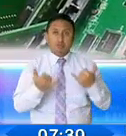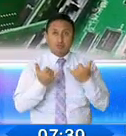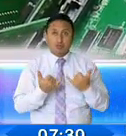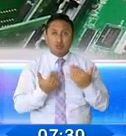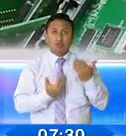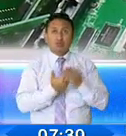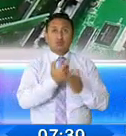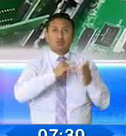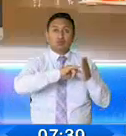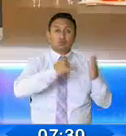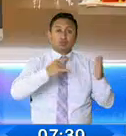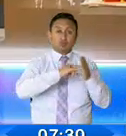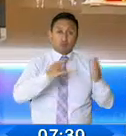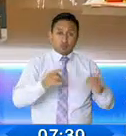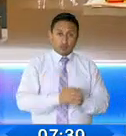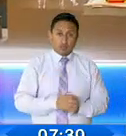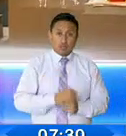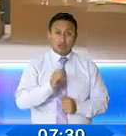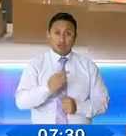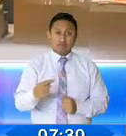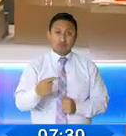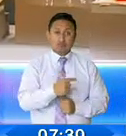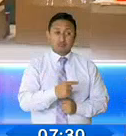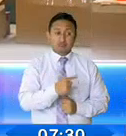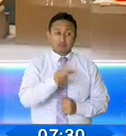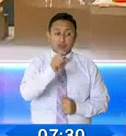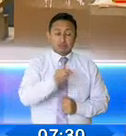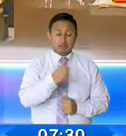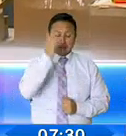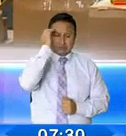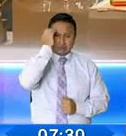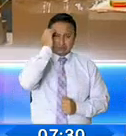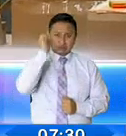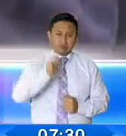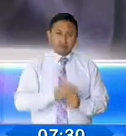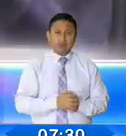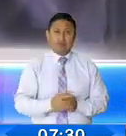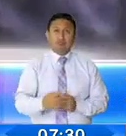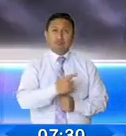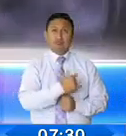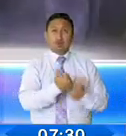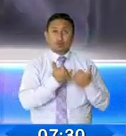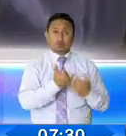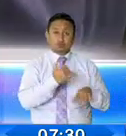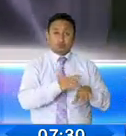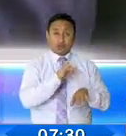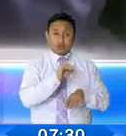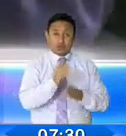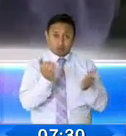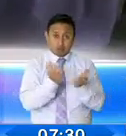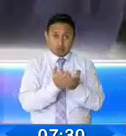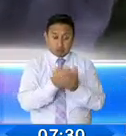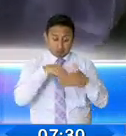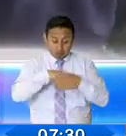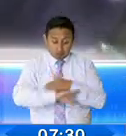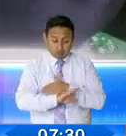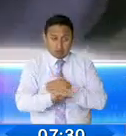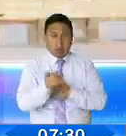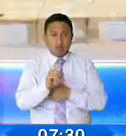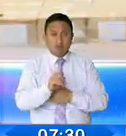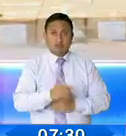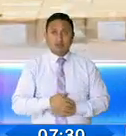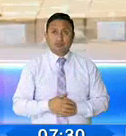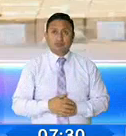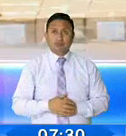tecnología en nuestras vidas también ha generado una preocupación más, ya que estos no deberían terminar enterrados o en las vertientes de agua. Los